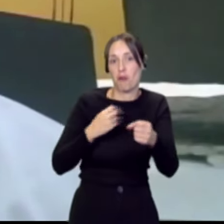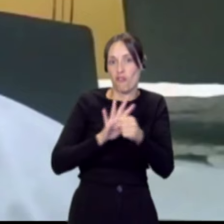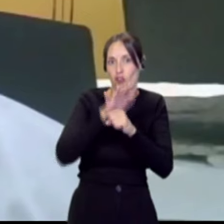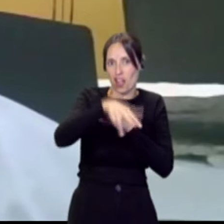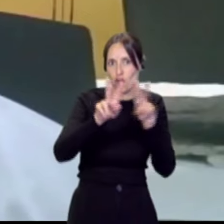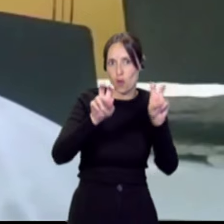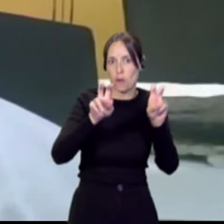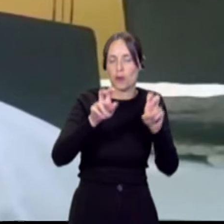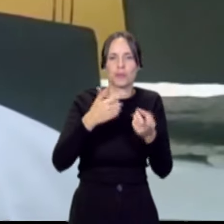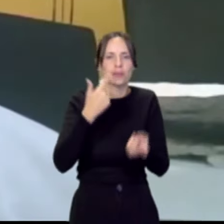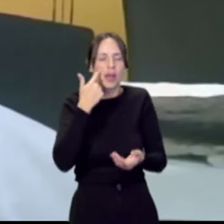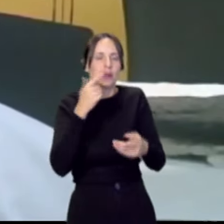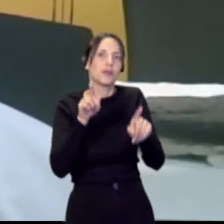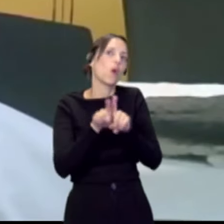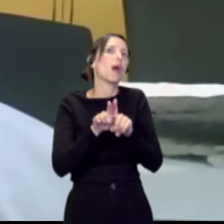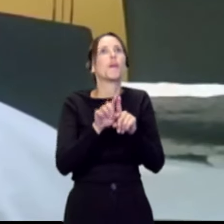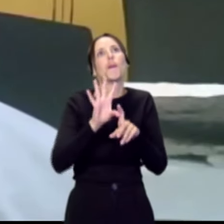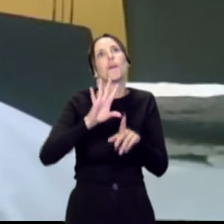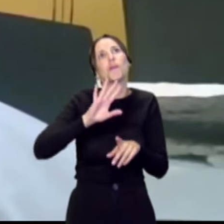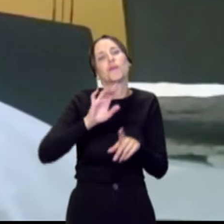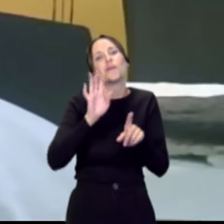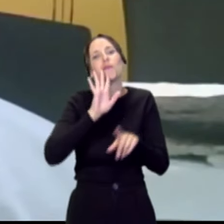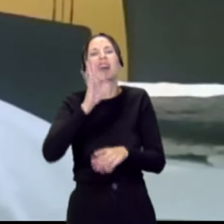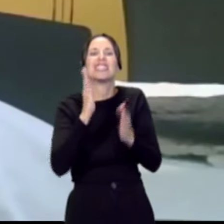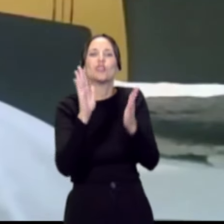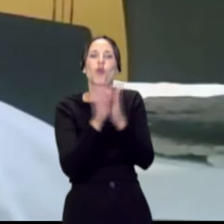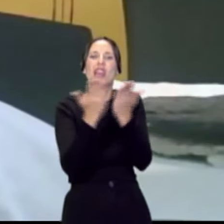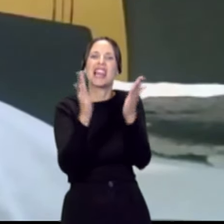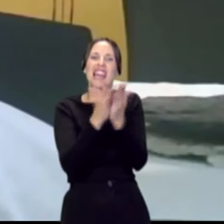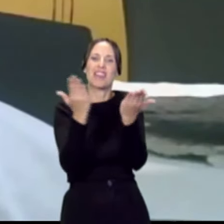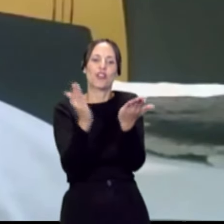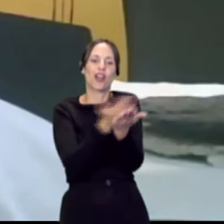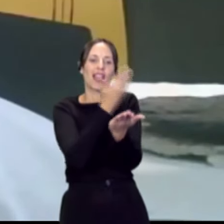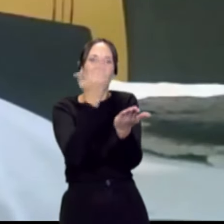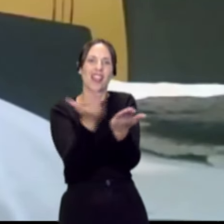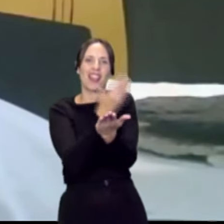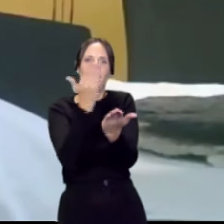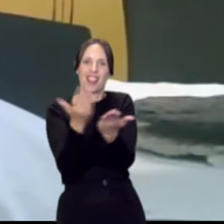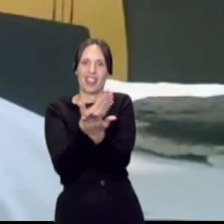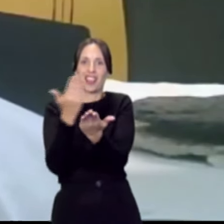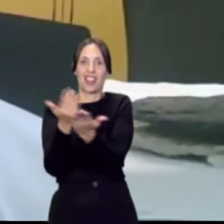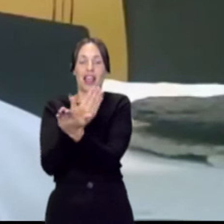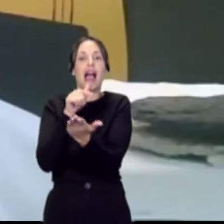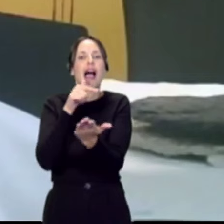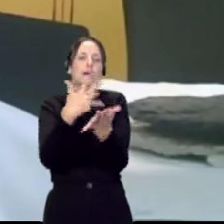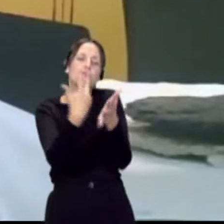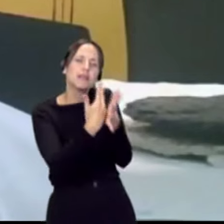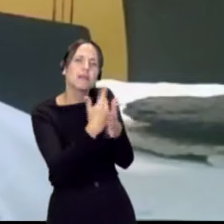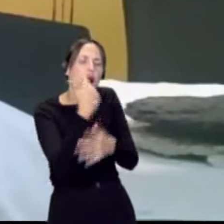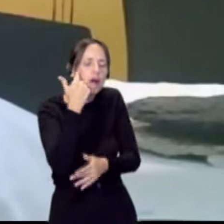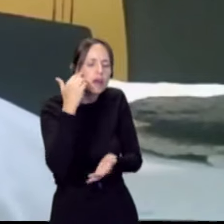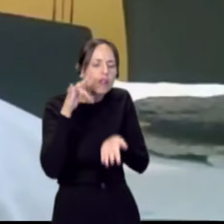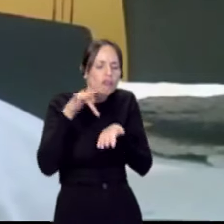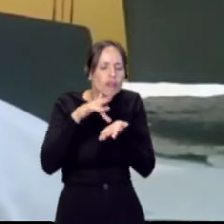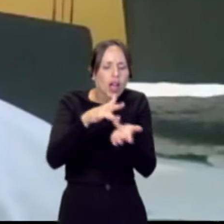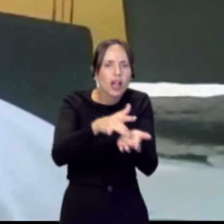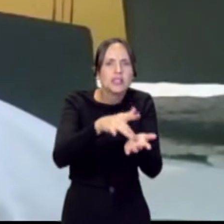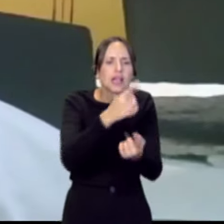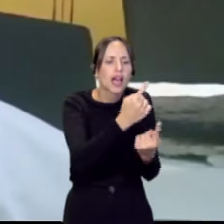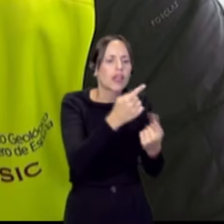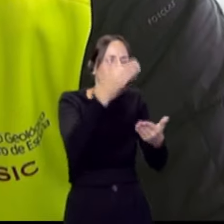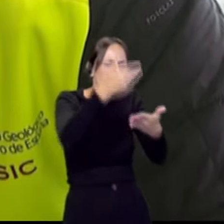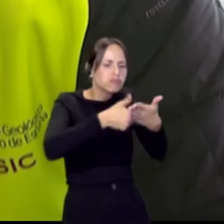línea, porque esto es como un libro, es un poco la historia eruptiva, la tenemos en estos arranques, explicando a qué fecha o en qué momento se corresponde cada